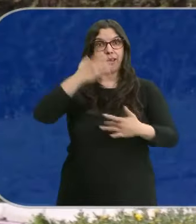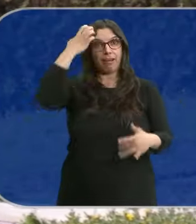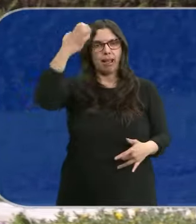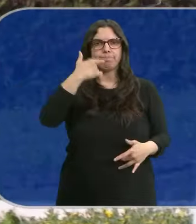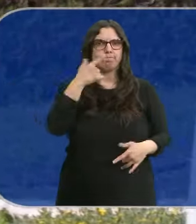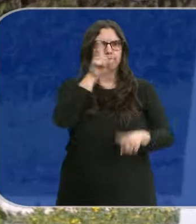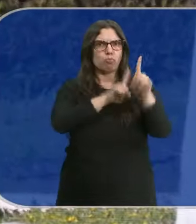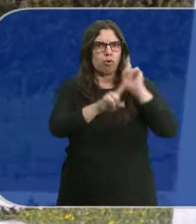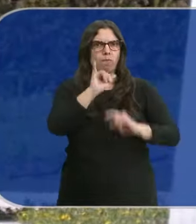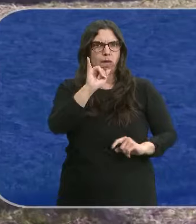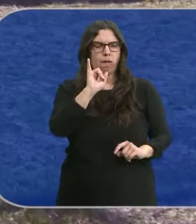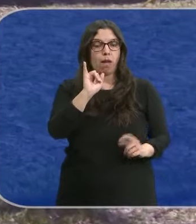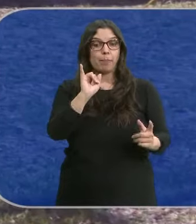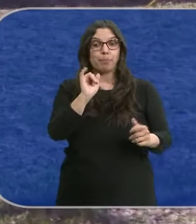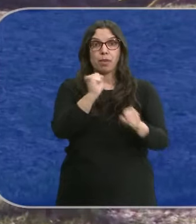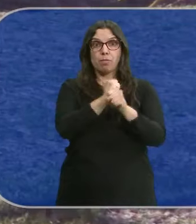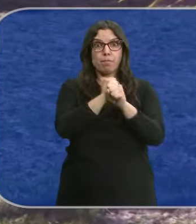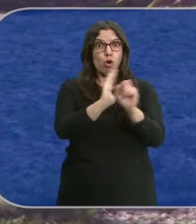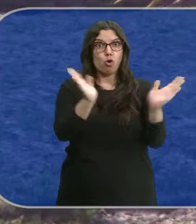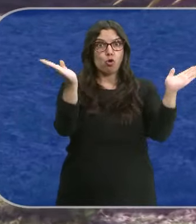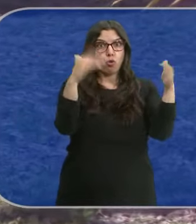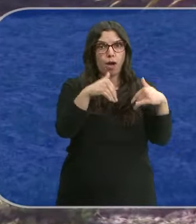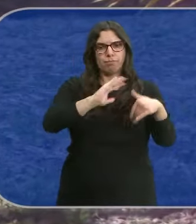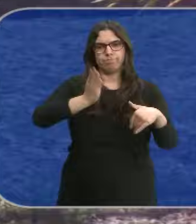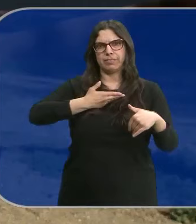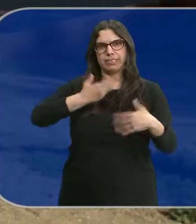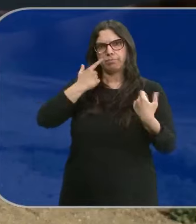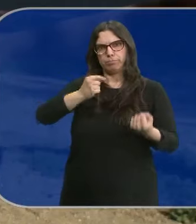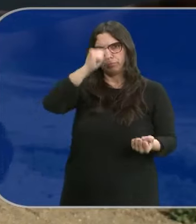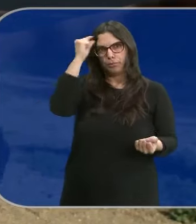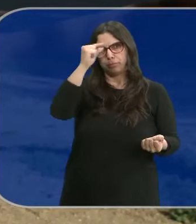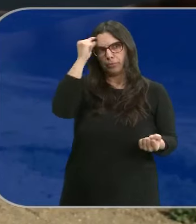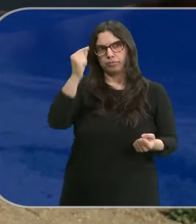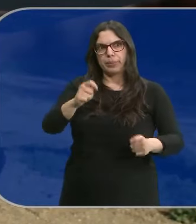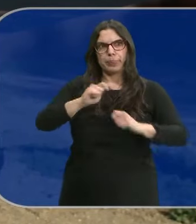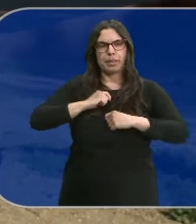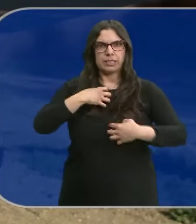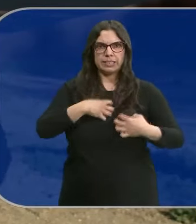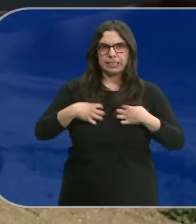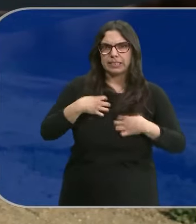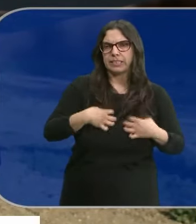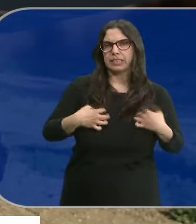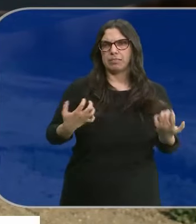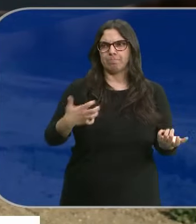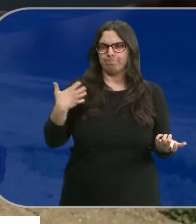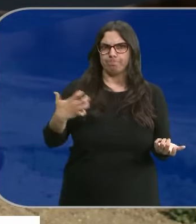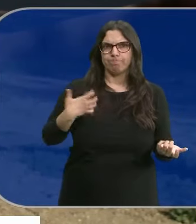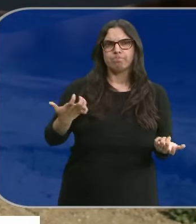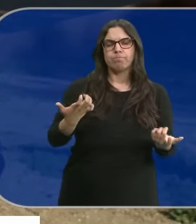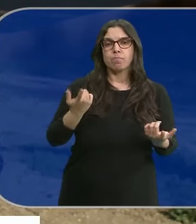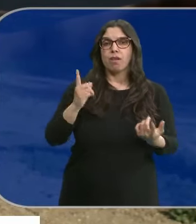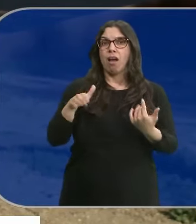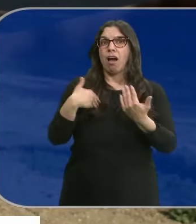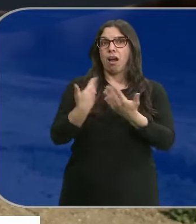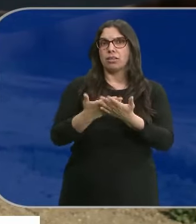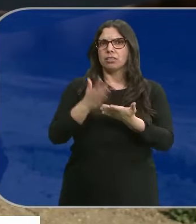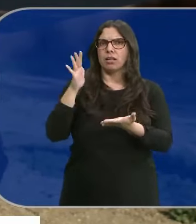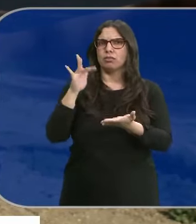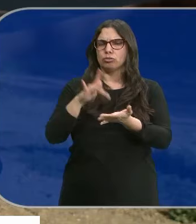problemática de cómo la falta de empleo afecta su salud mental. Genera ansiedad, muchas veces cuadros que incluso